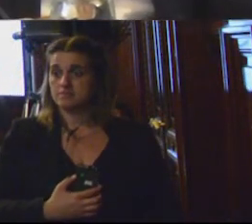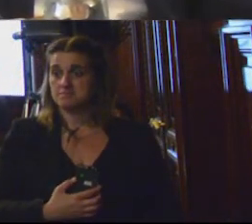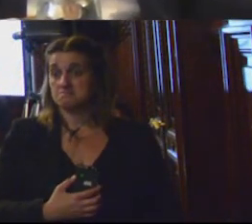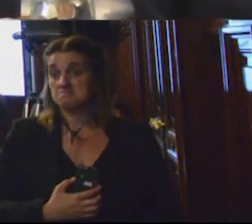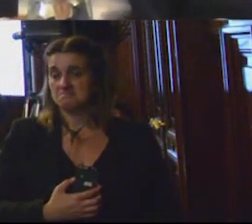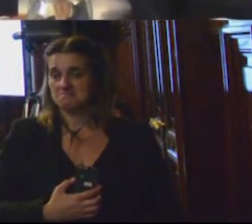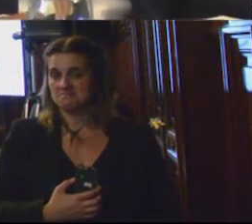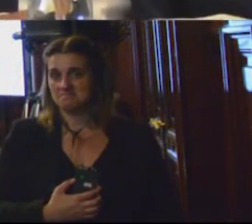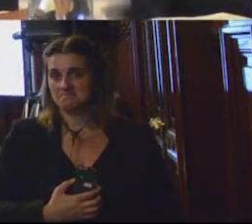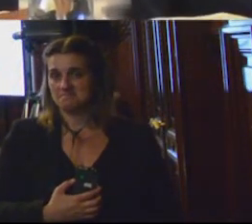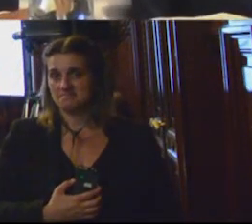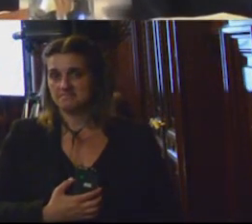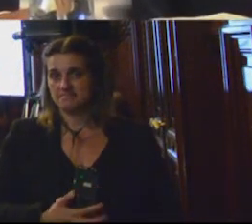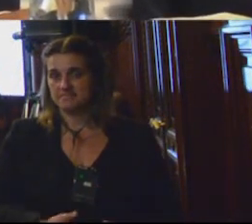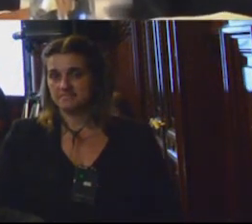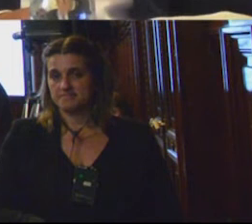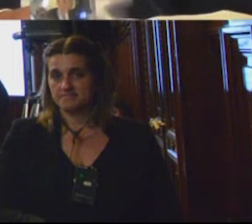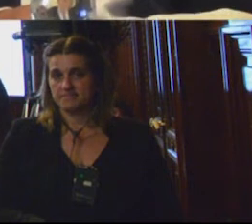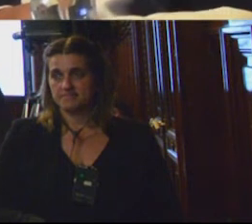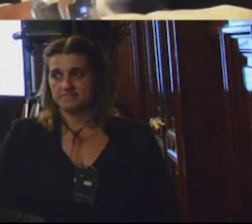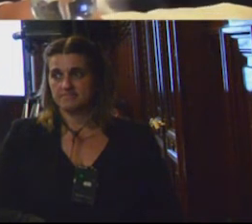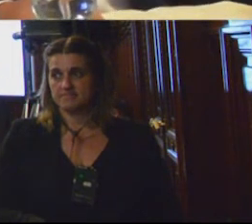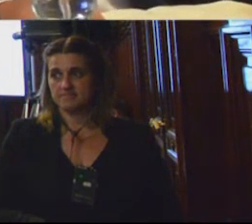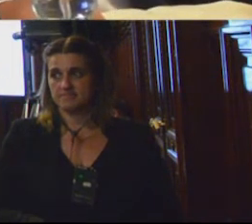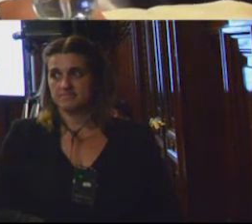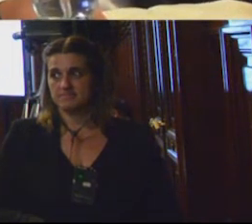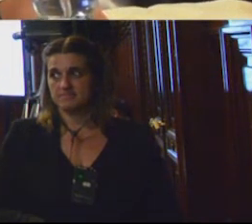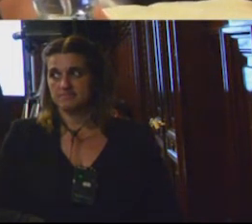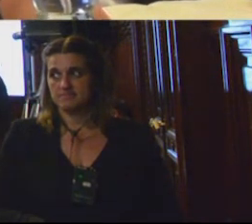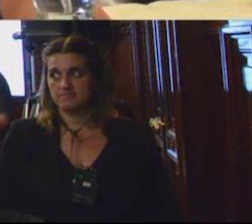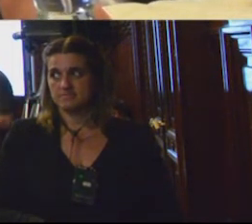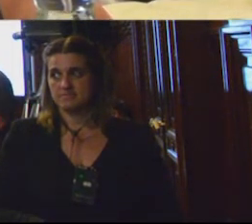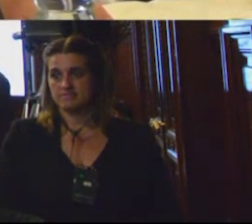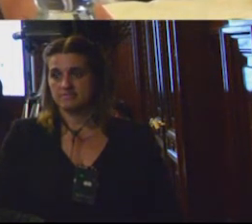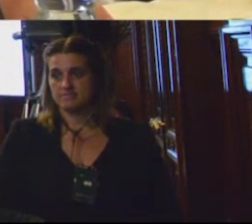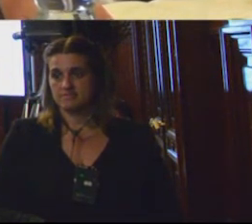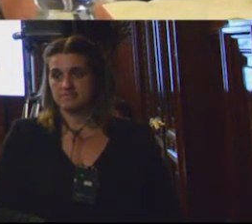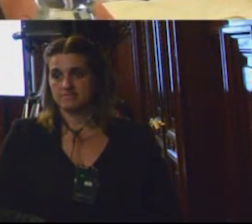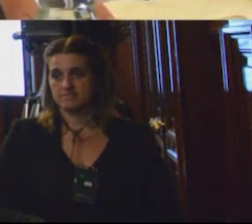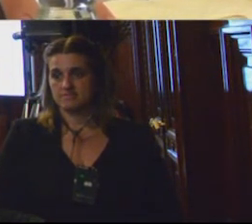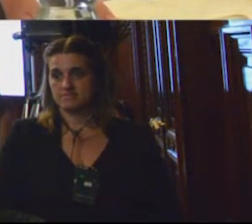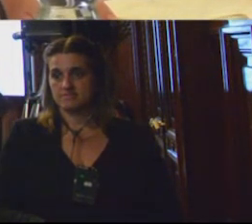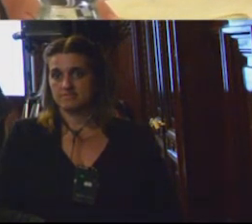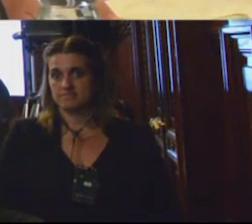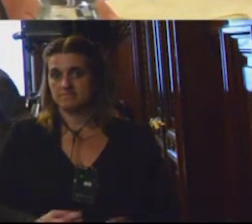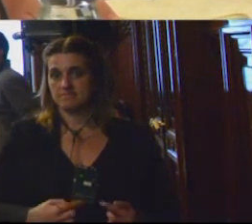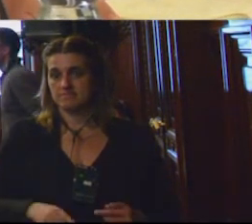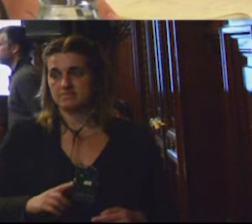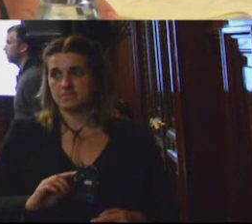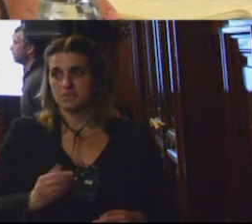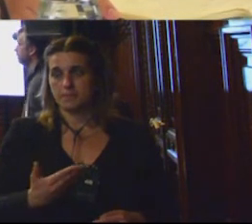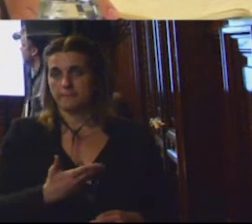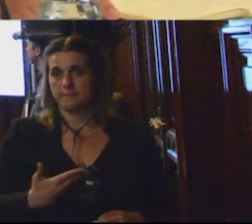generalmente, lo que usted trae para la ley ya son consensos sociales que son adquiridos através dos